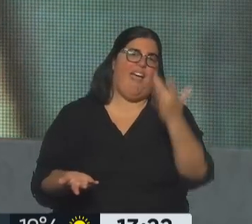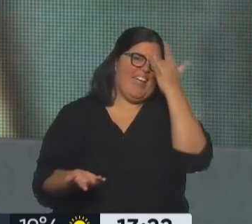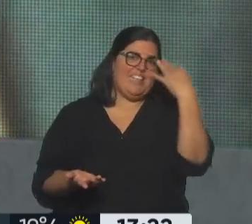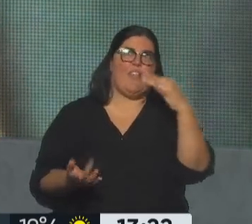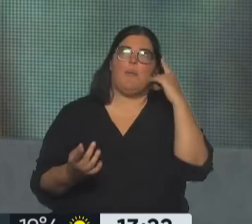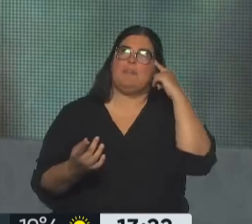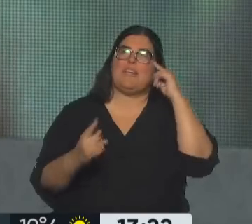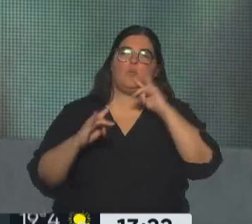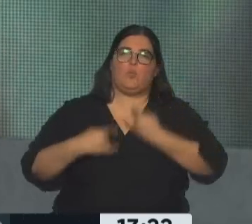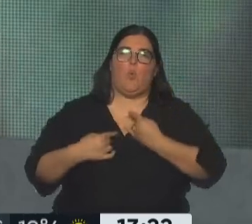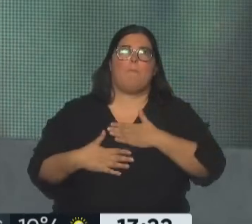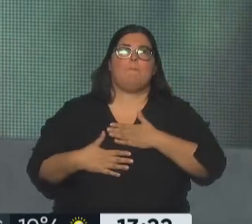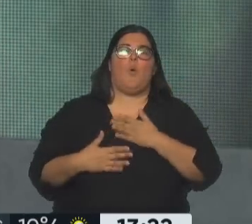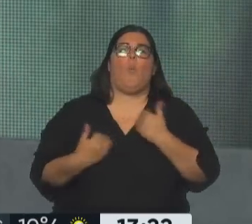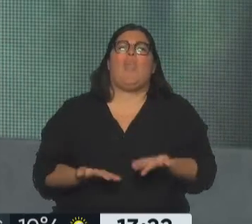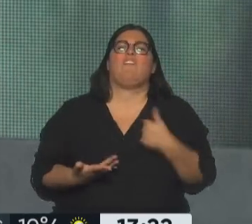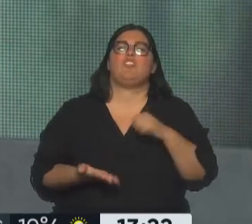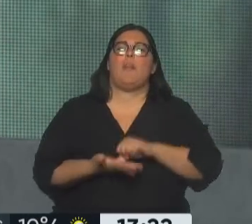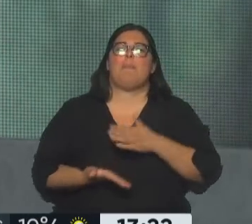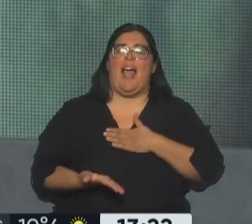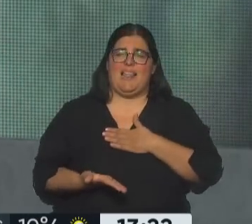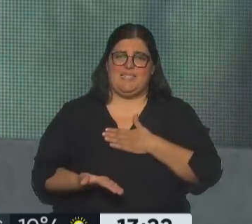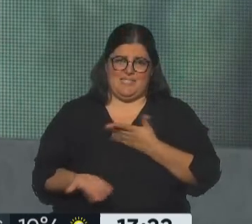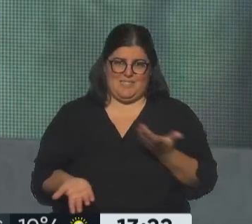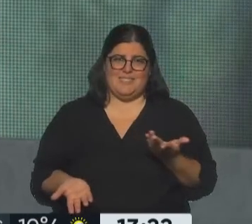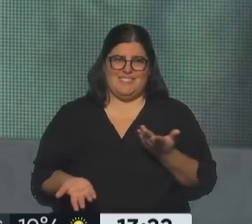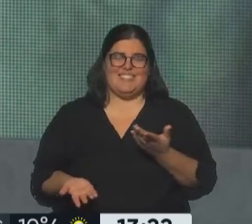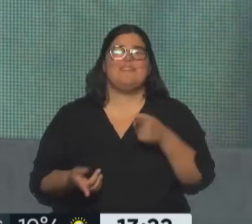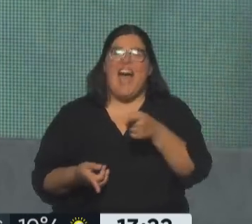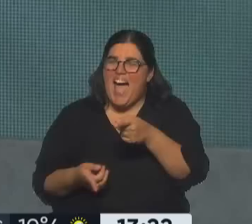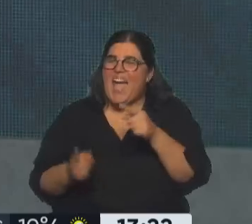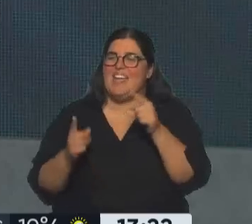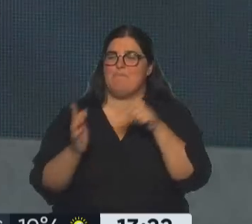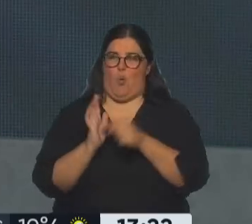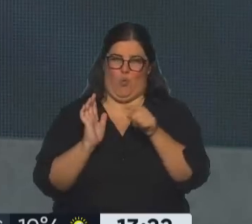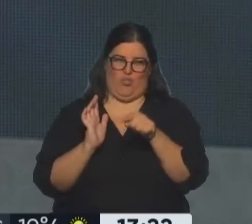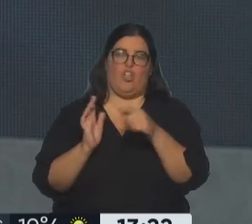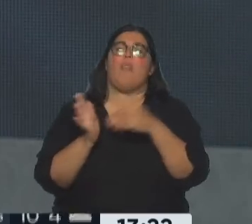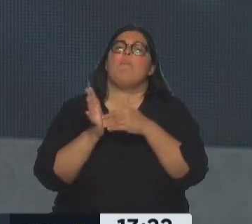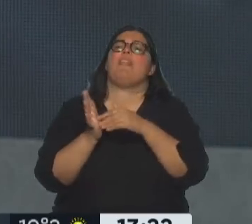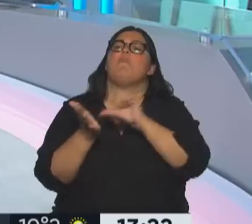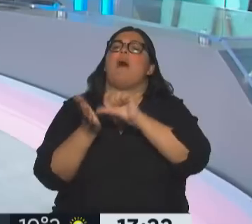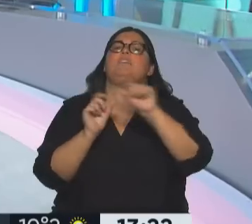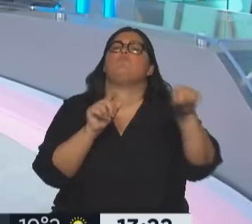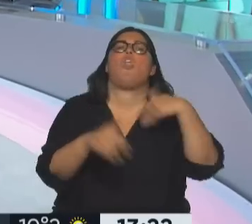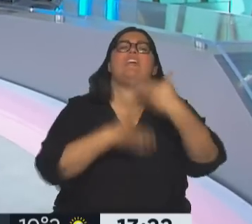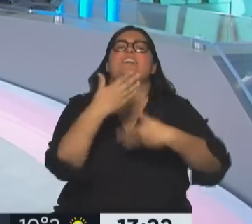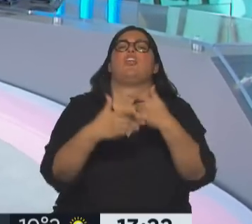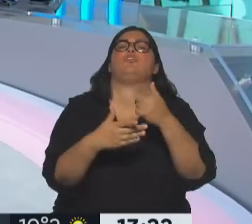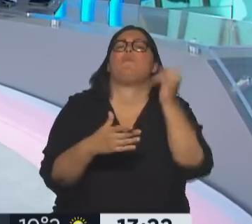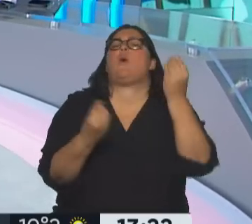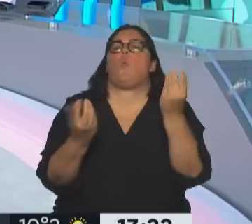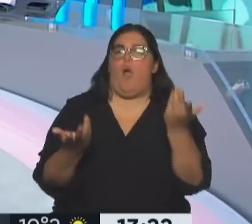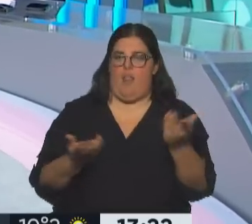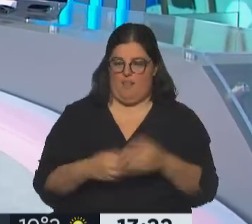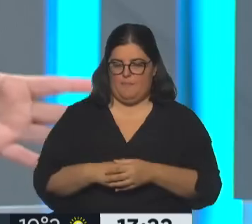hacerlo. Entonces me parece que ahí está el fondo de la cuestión. ¿Qué es lo que conviene para el desarrollo de cada país? Un punto breve